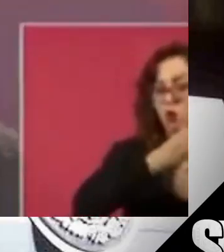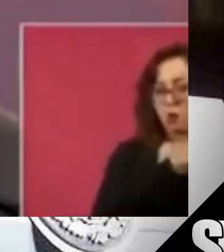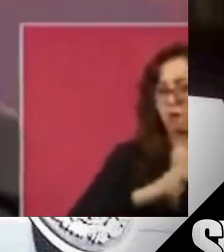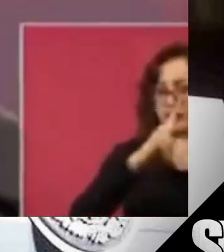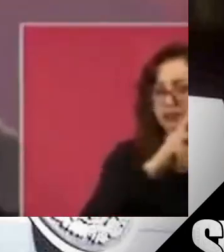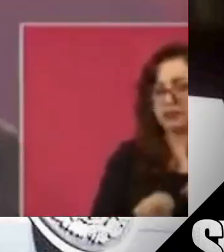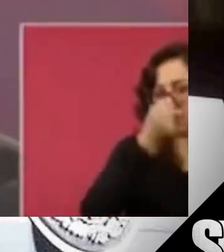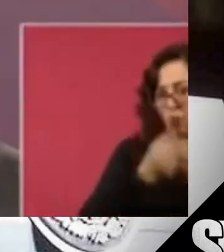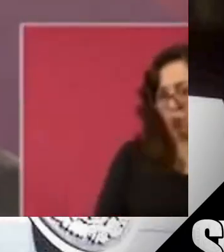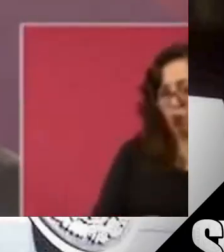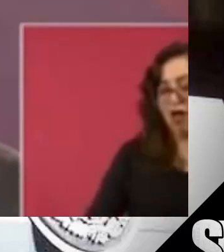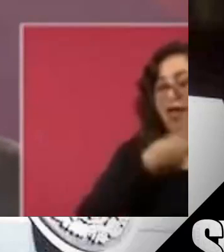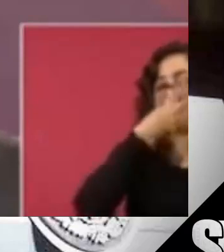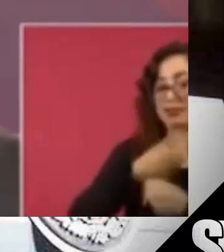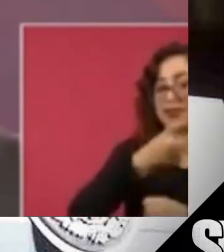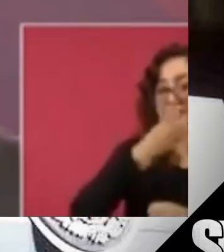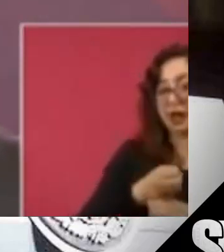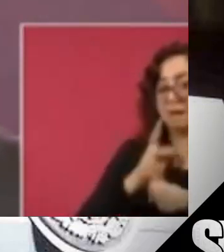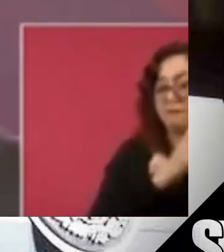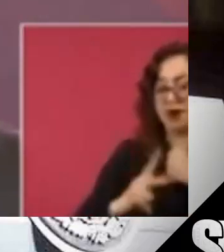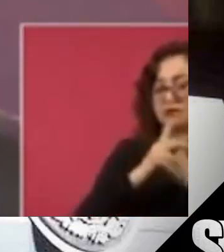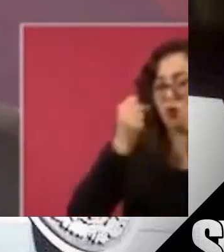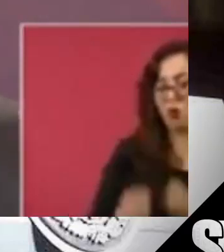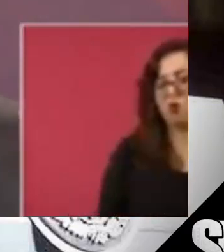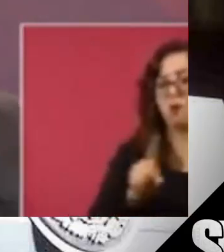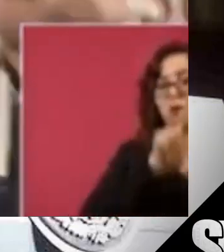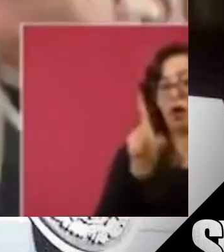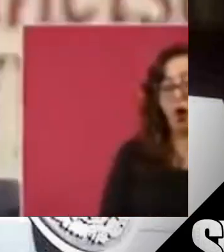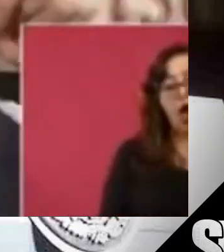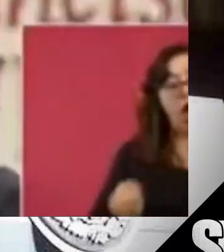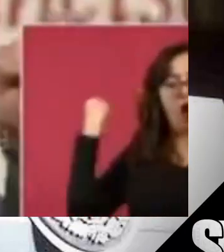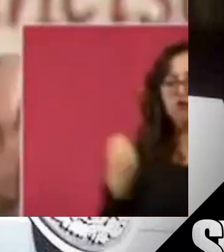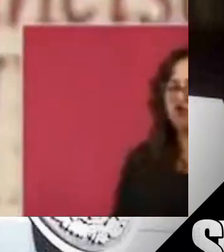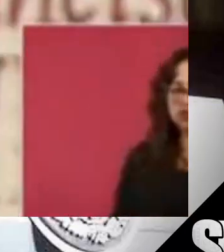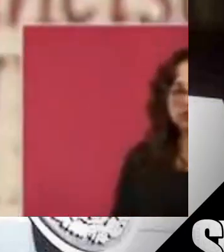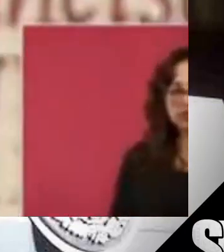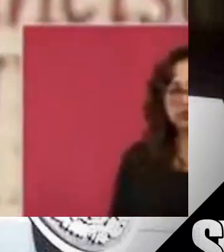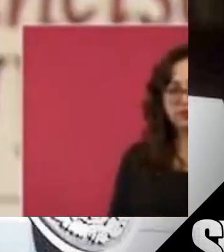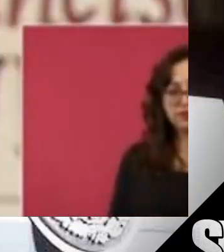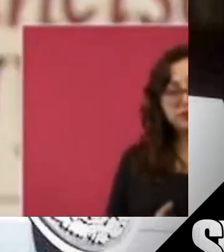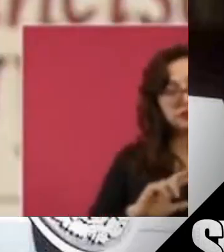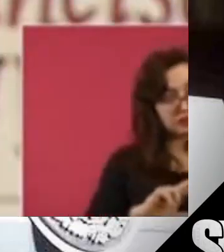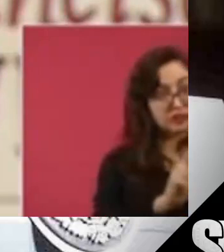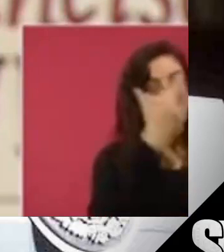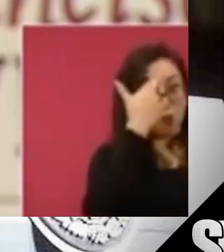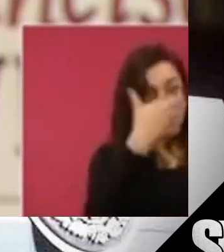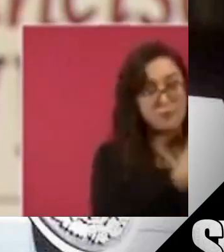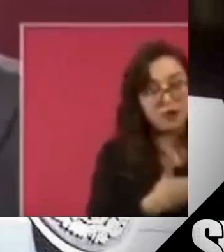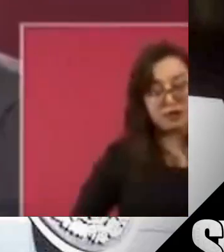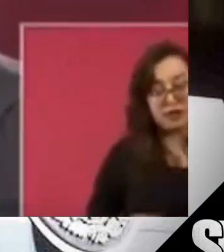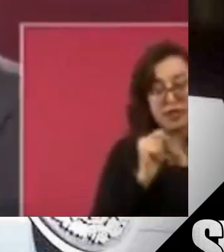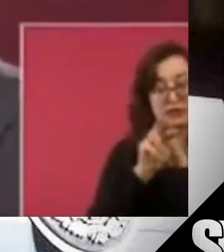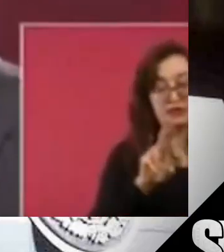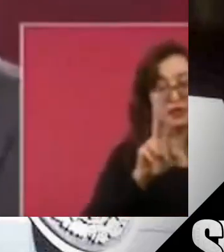pues nos querían imponer aranceles. No sé si recuerden ustedes que nos dijeron, les voy a imponer aranceles. Cuando yo llego a Washington, ¿qué es lo que